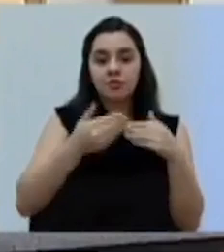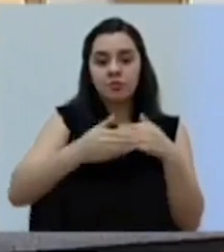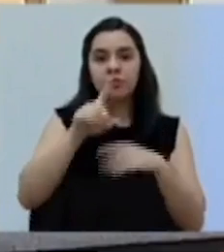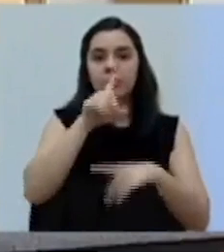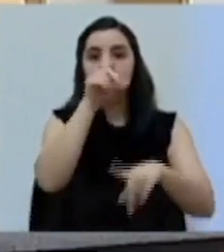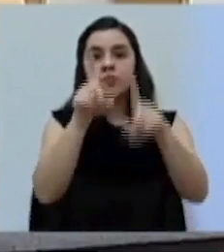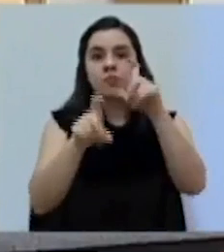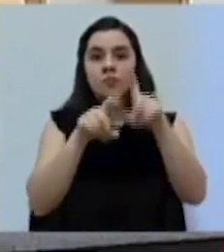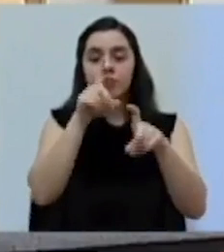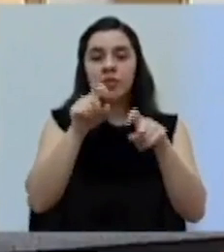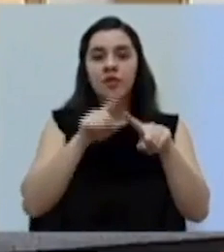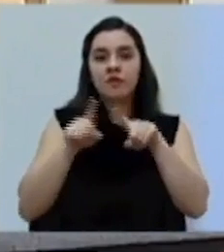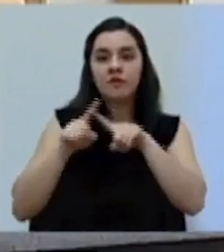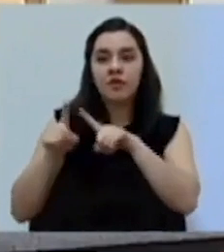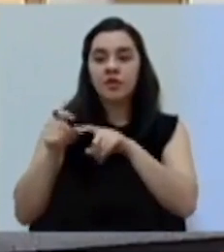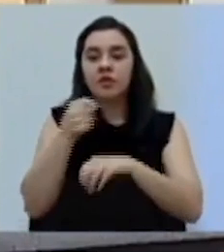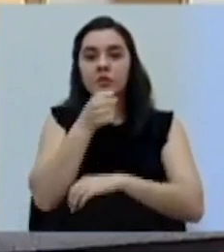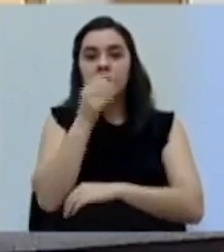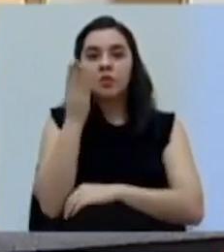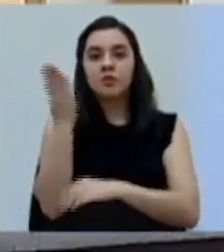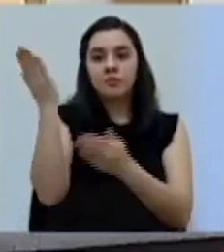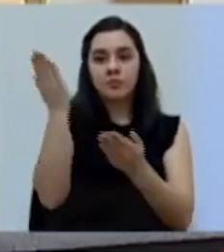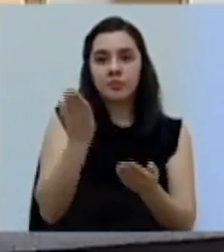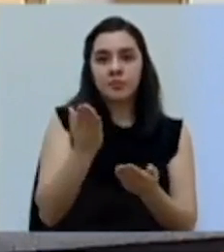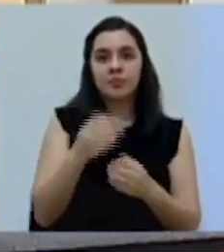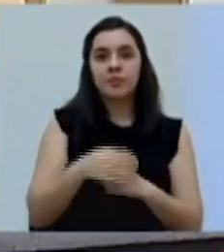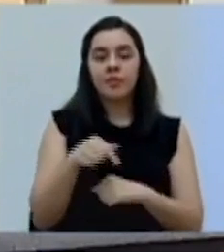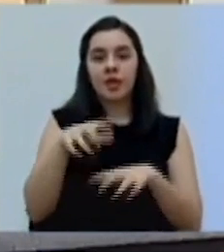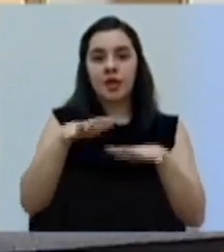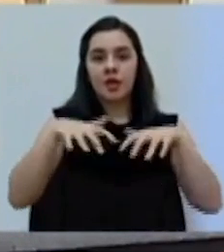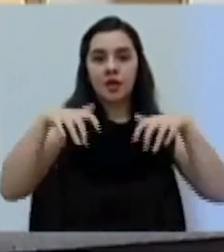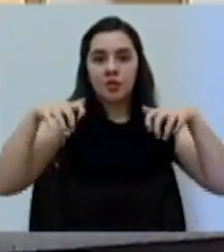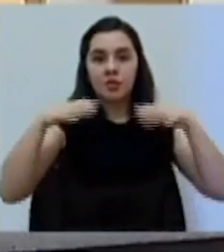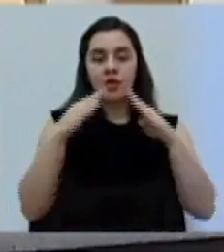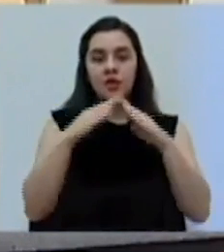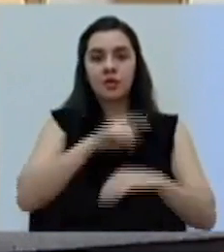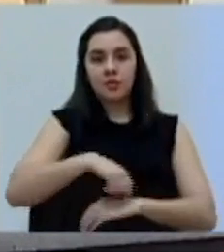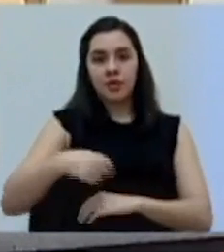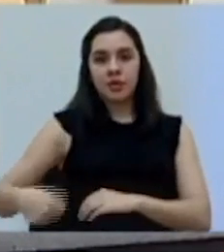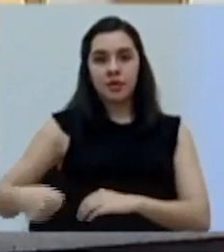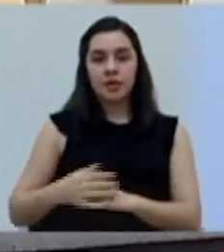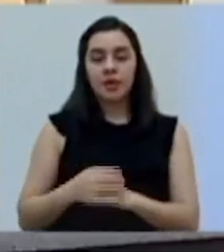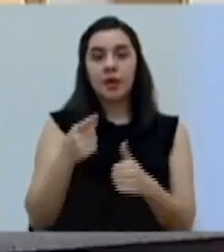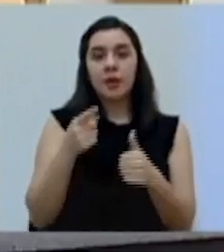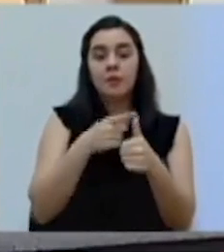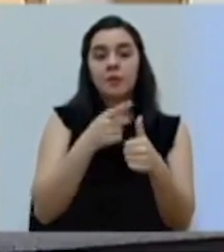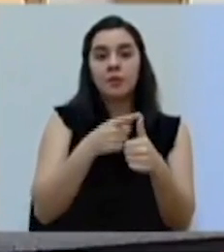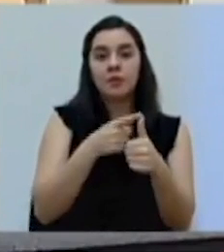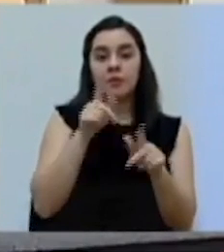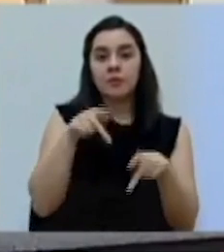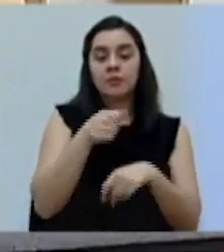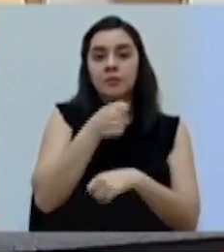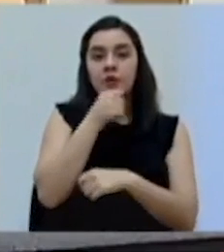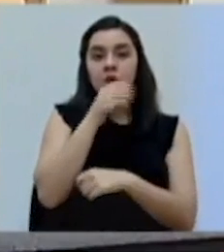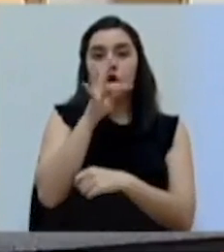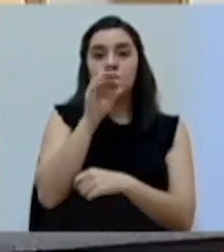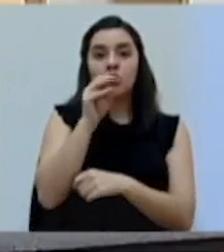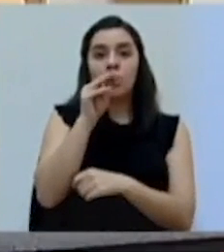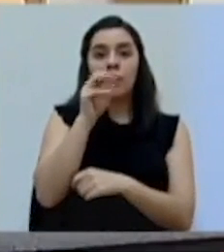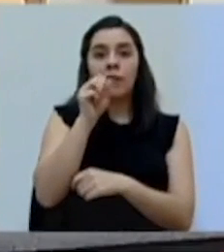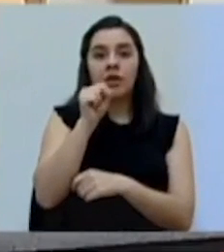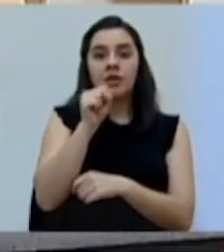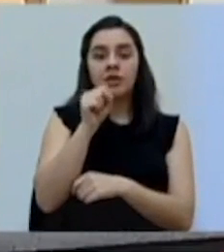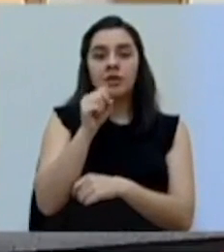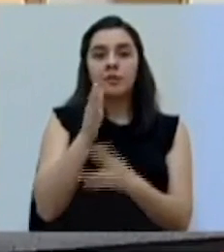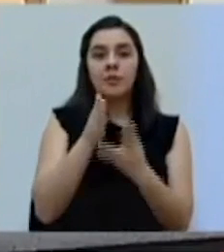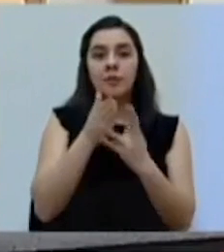consulta de los colegas que se encuentran de manera presencial en el auditorio de Casa Presidencial. El primer colega es Tomás Gómez, del medio